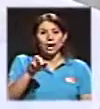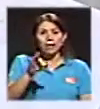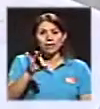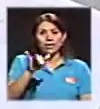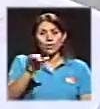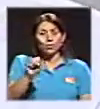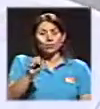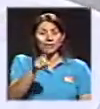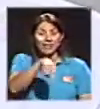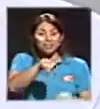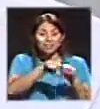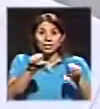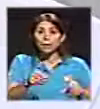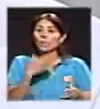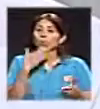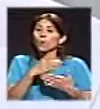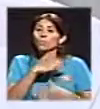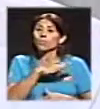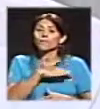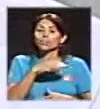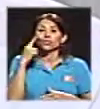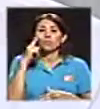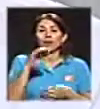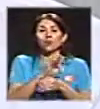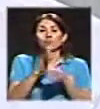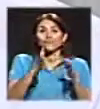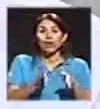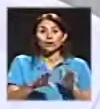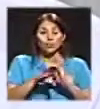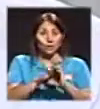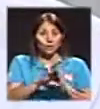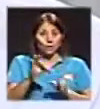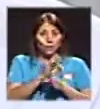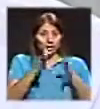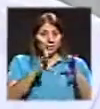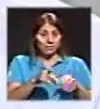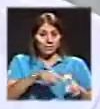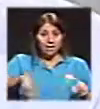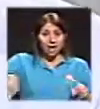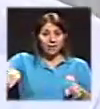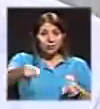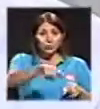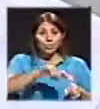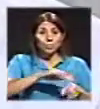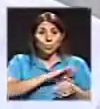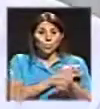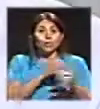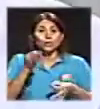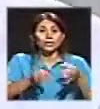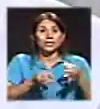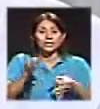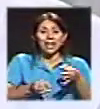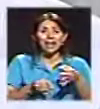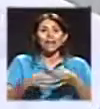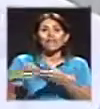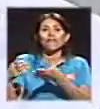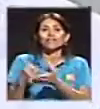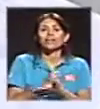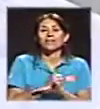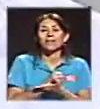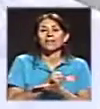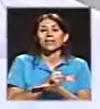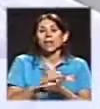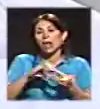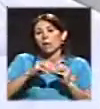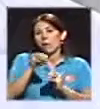a sus empleados. En el caso del régimen de poder judicial, ellos reciben 100% de su salario, que es el promedio de los últimos 24 meses, como pensión.